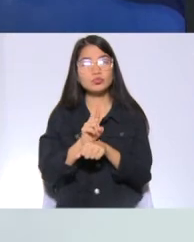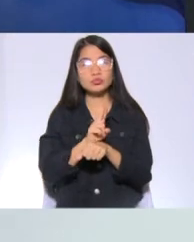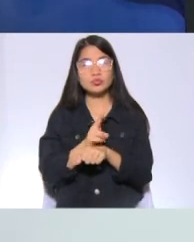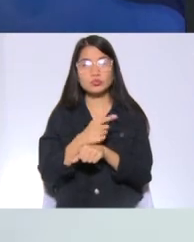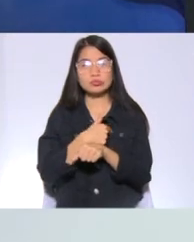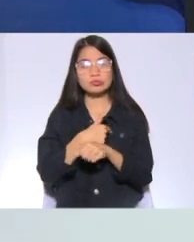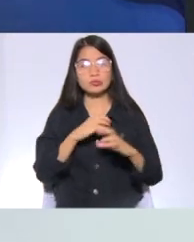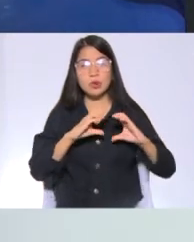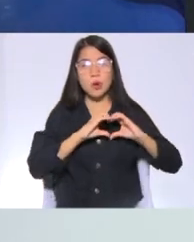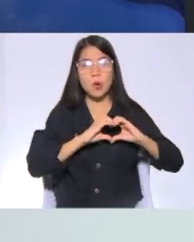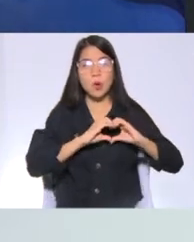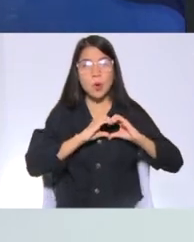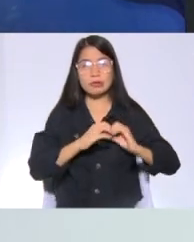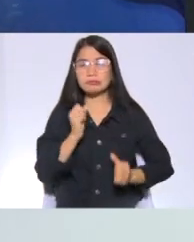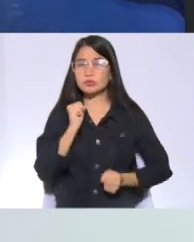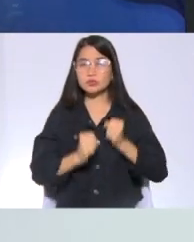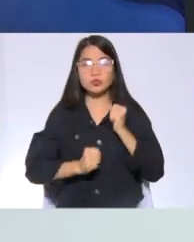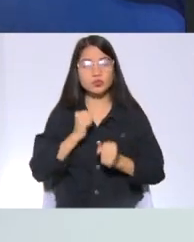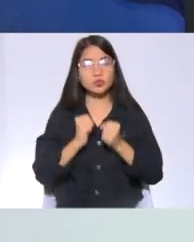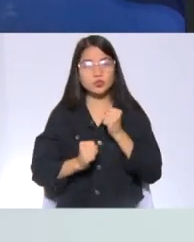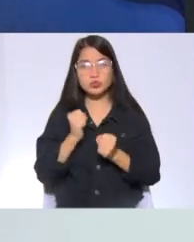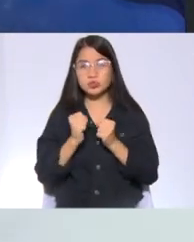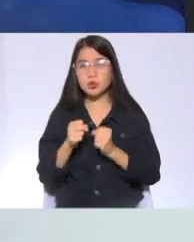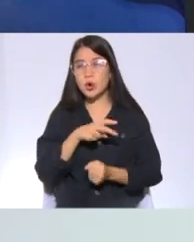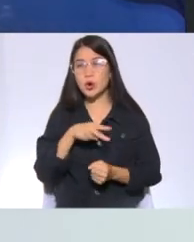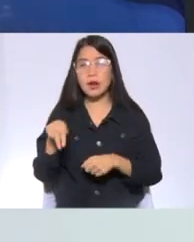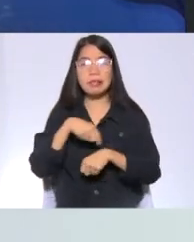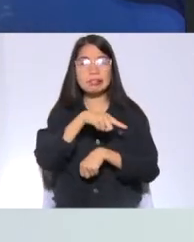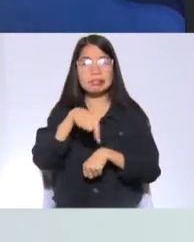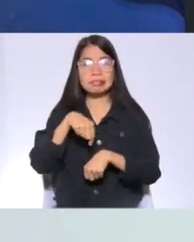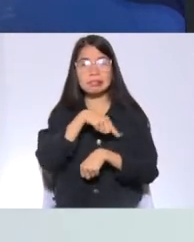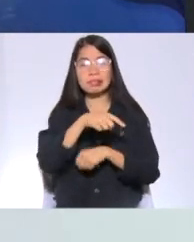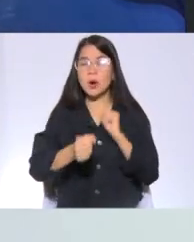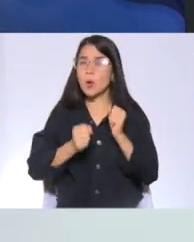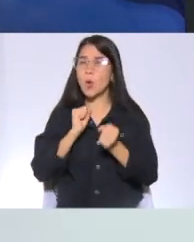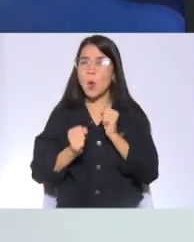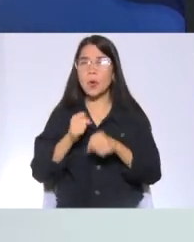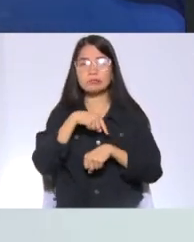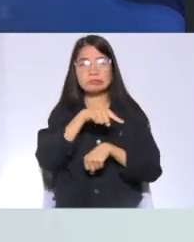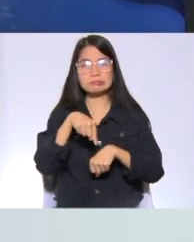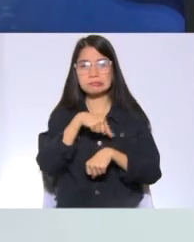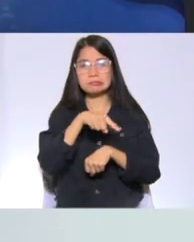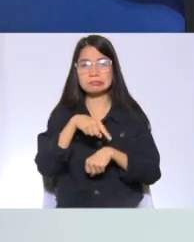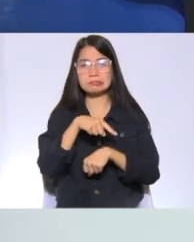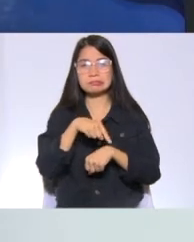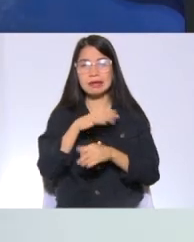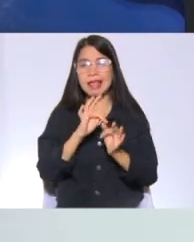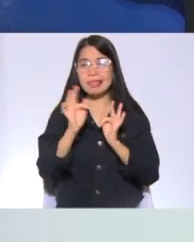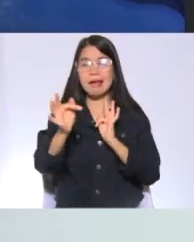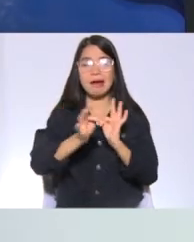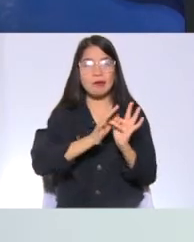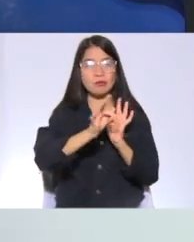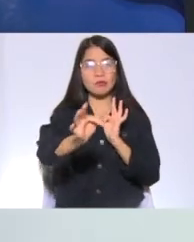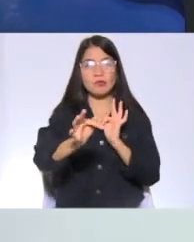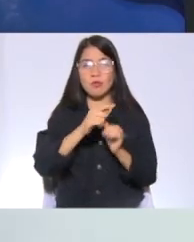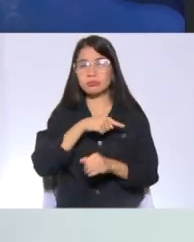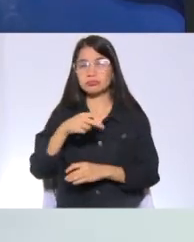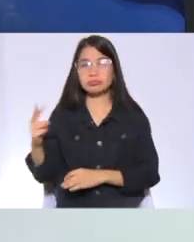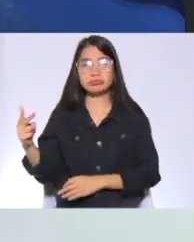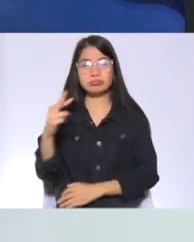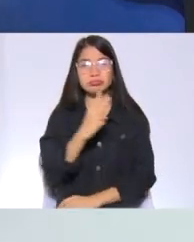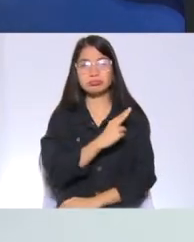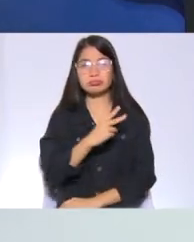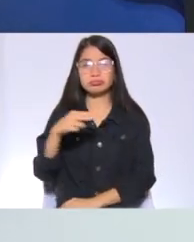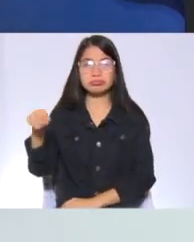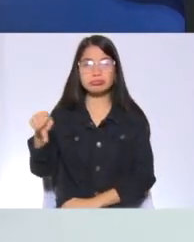corazón por correr tanto tiempo, tantas cantidades, tantas distancias. Que otro deporte